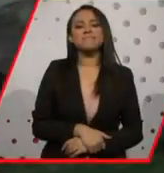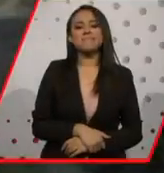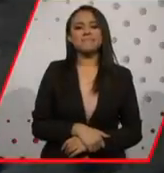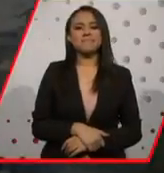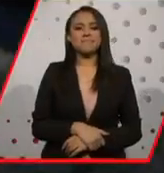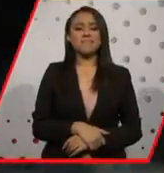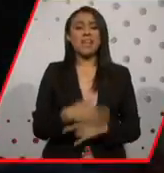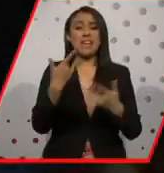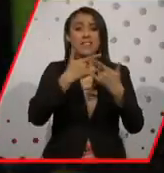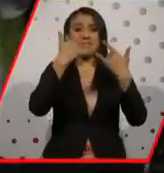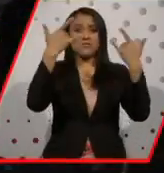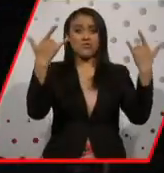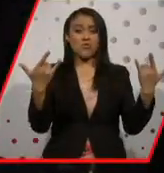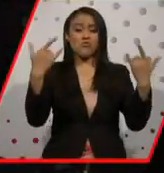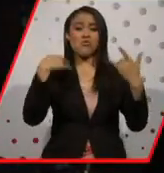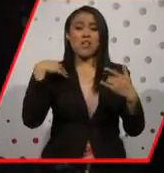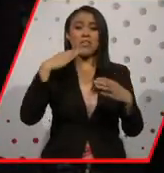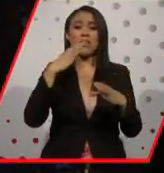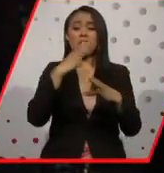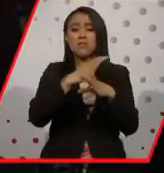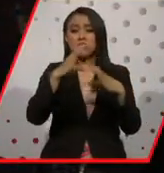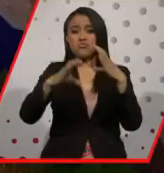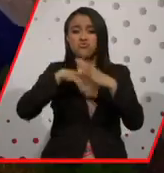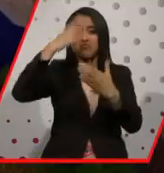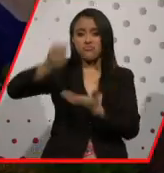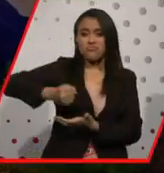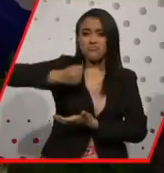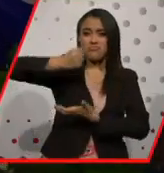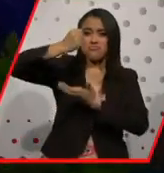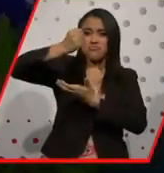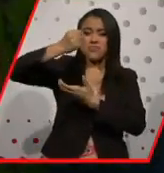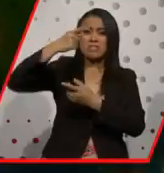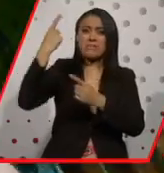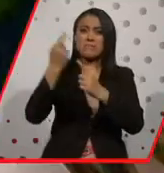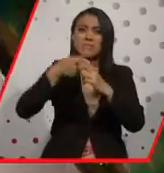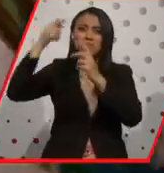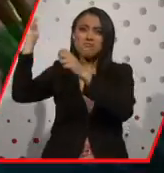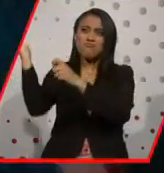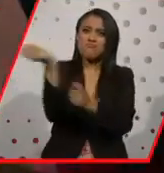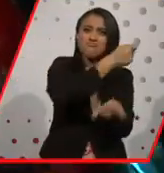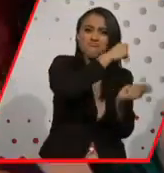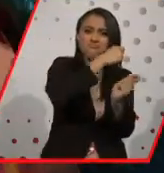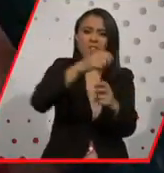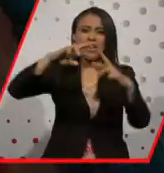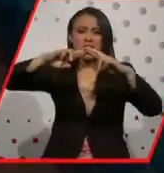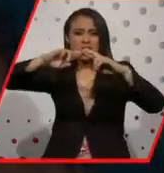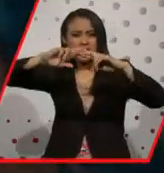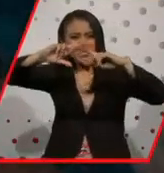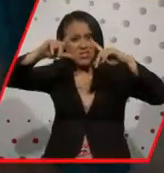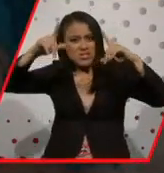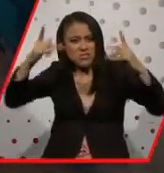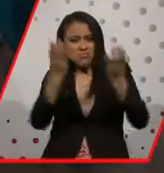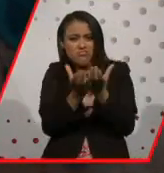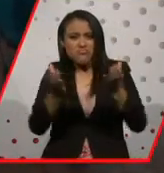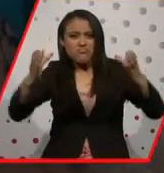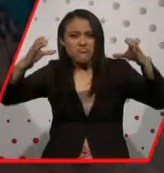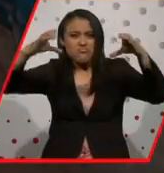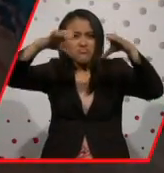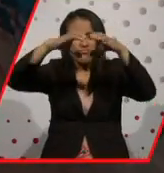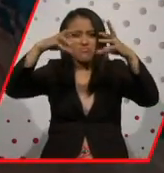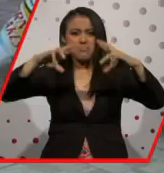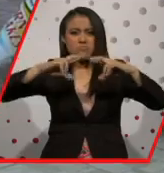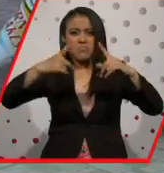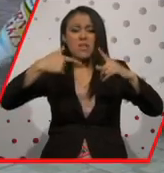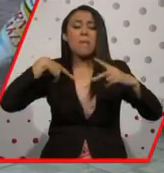La historia de las piñatas rellenas de frutas o dulces que se rompen en las fiestas decembrinas tienen su origen mexicano en el ex convento de